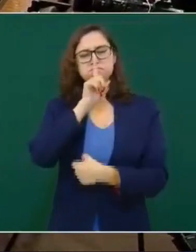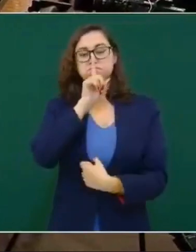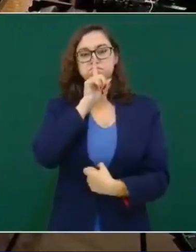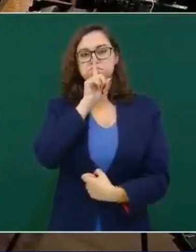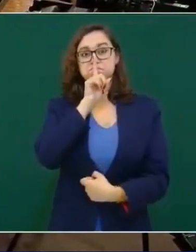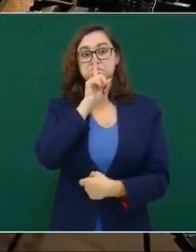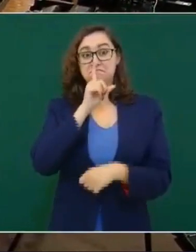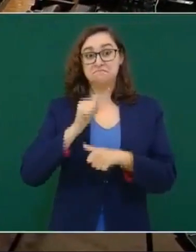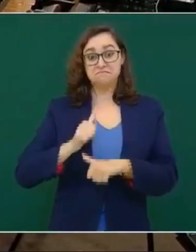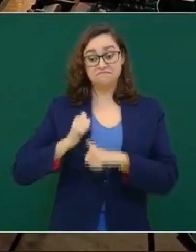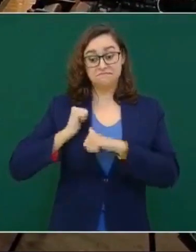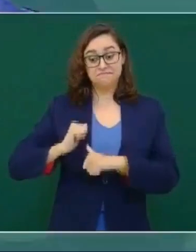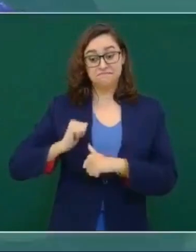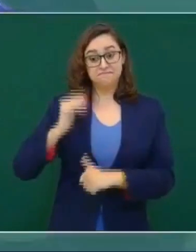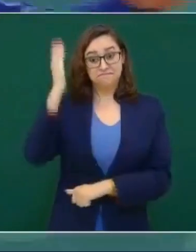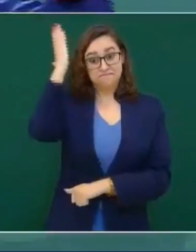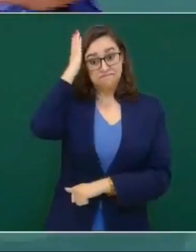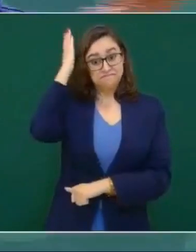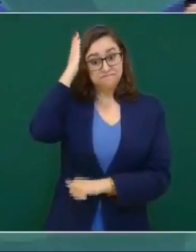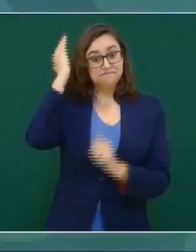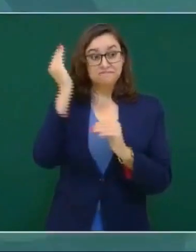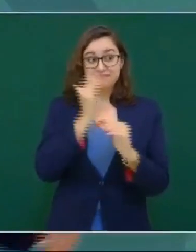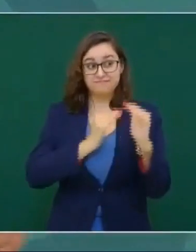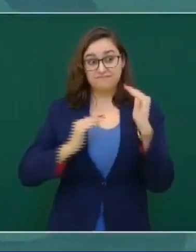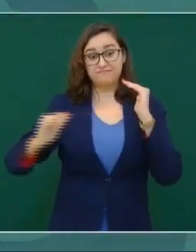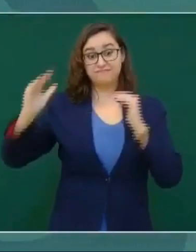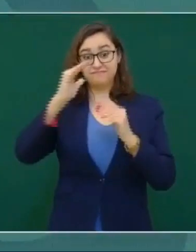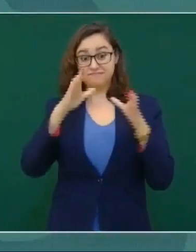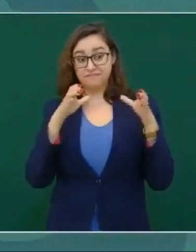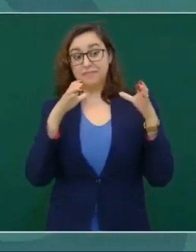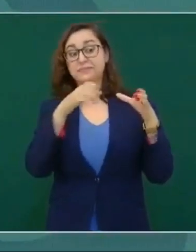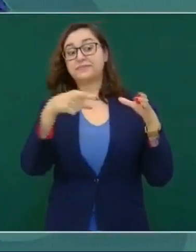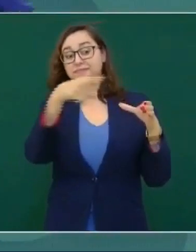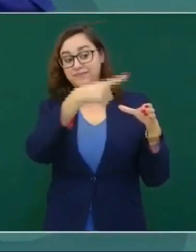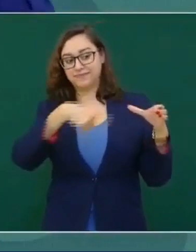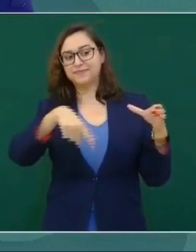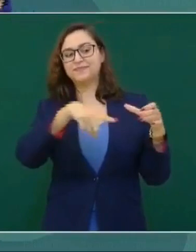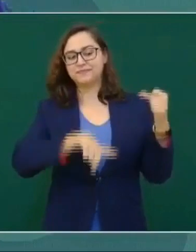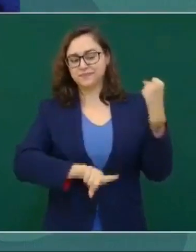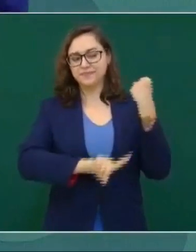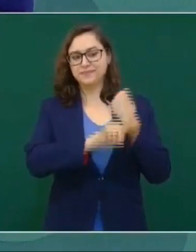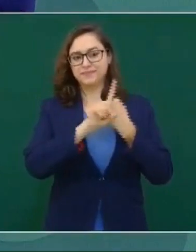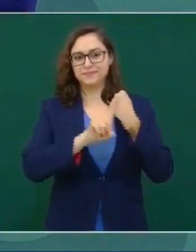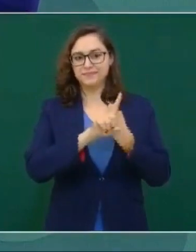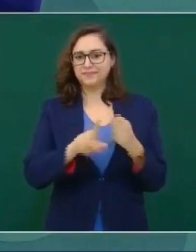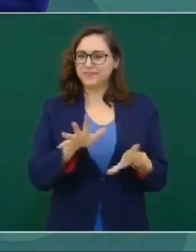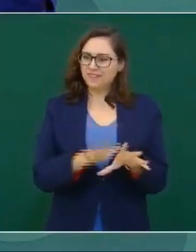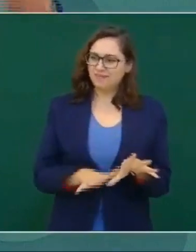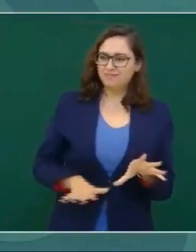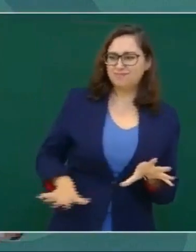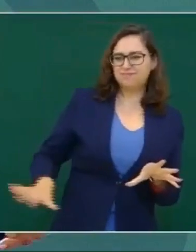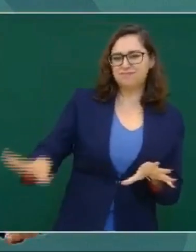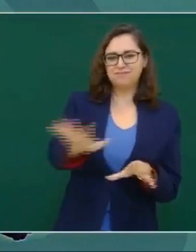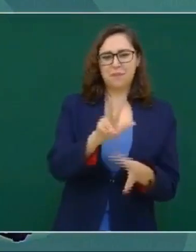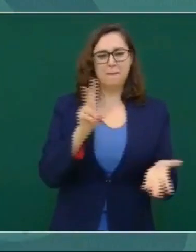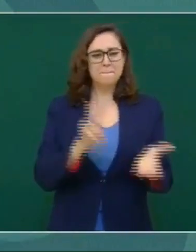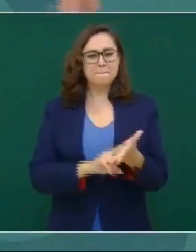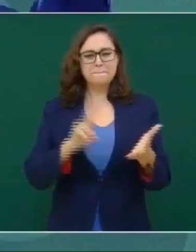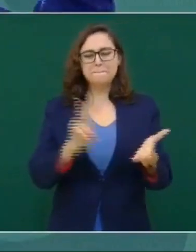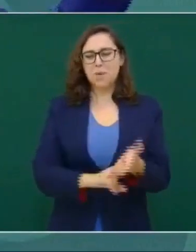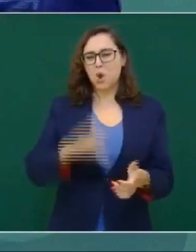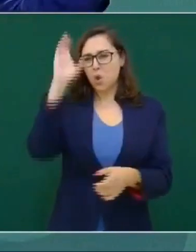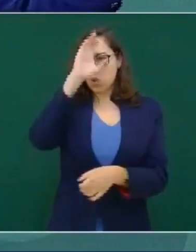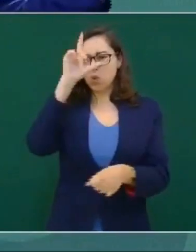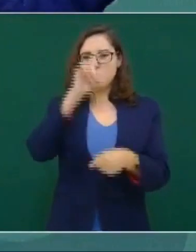no abajo. Siempre lo he dicho. Abajo hay una gran reserva de valores